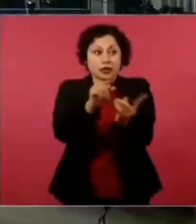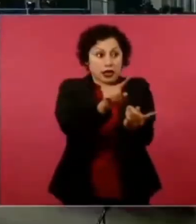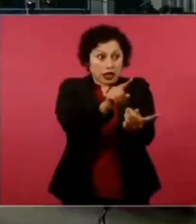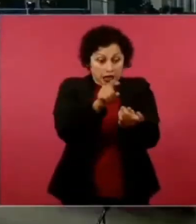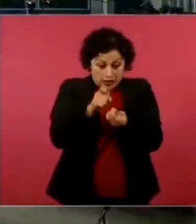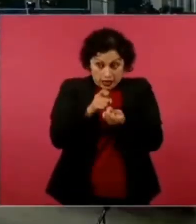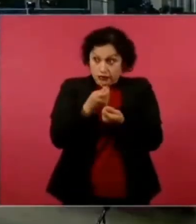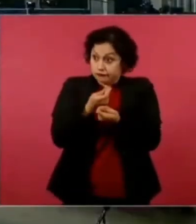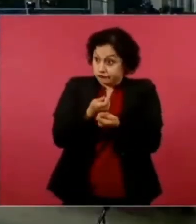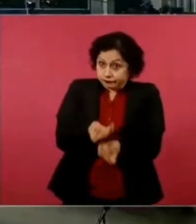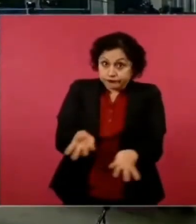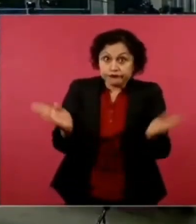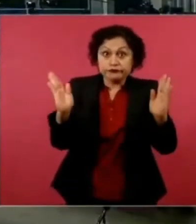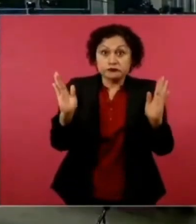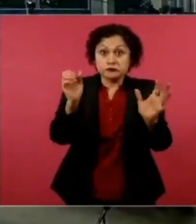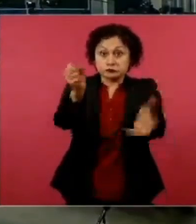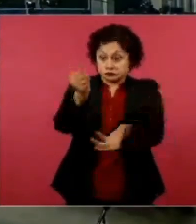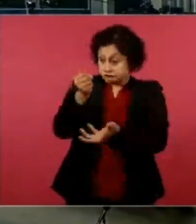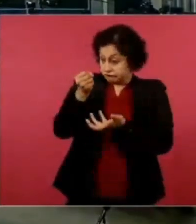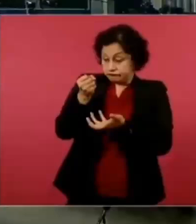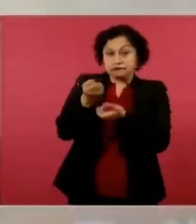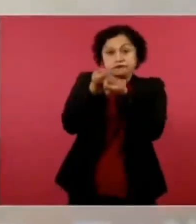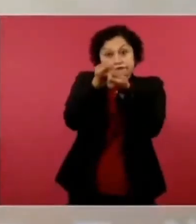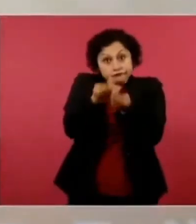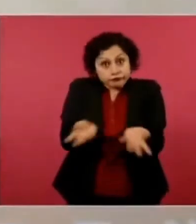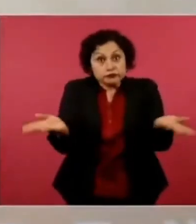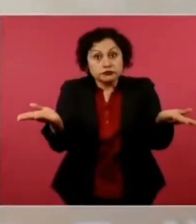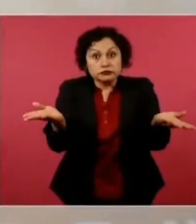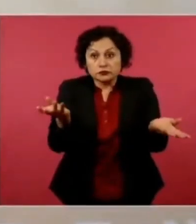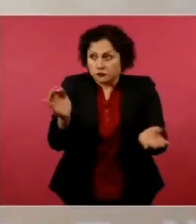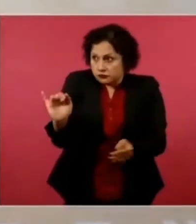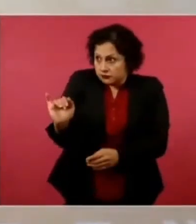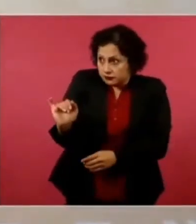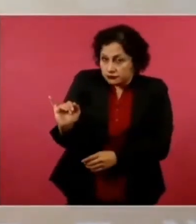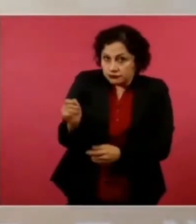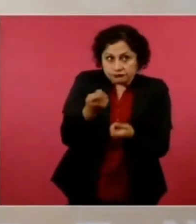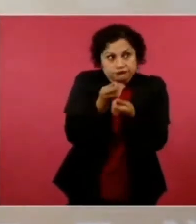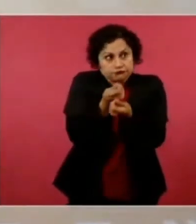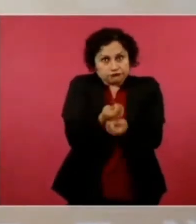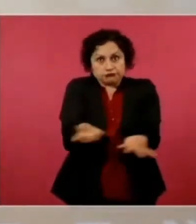distribuir el presupuesto, eso es. ¿Sí?